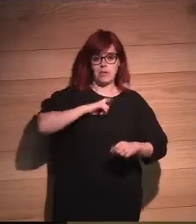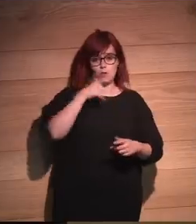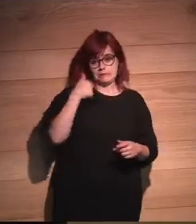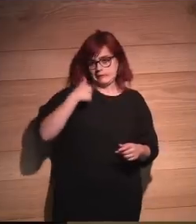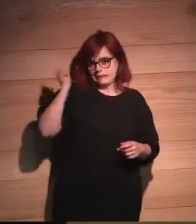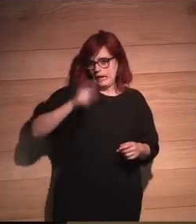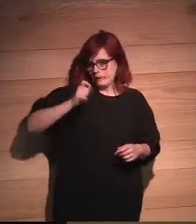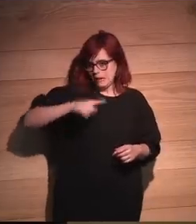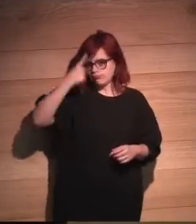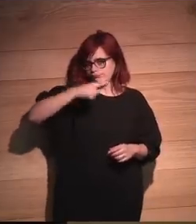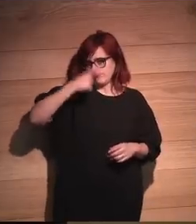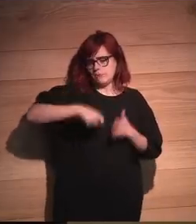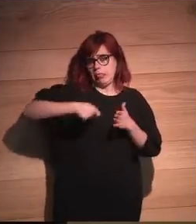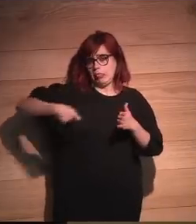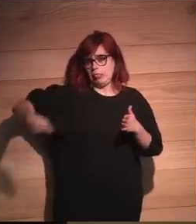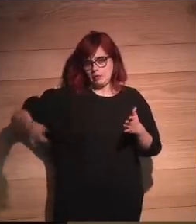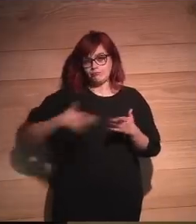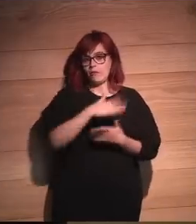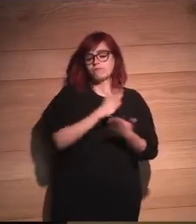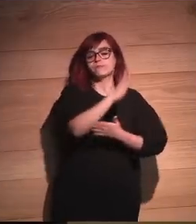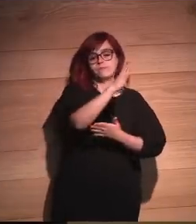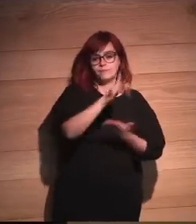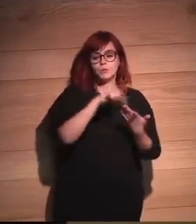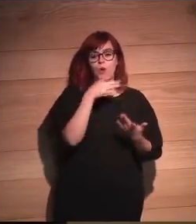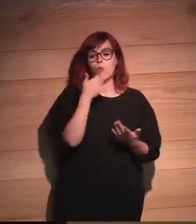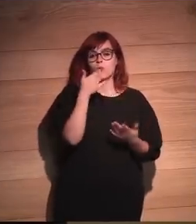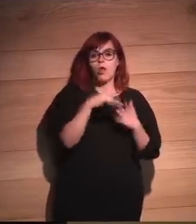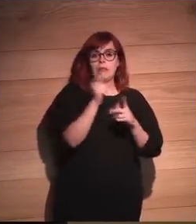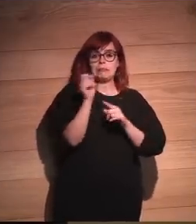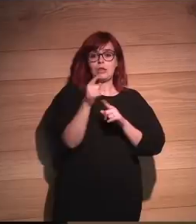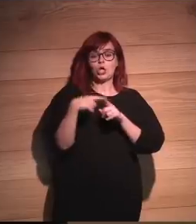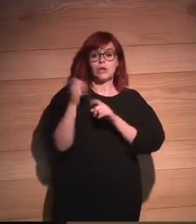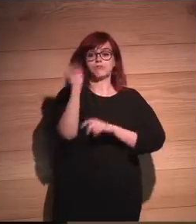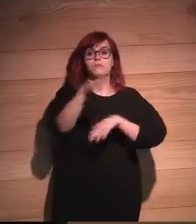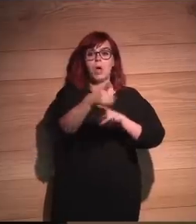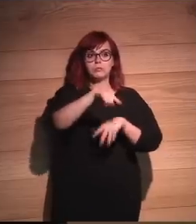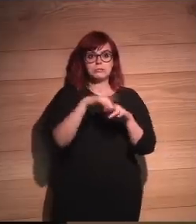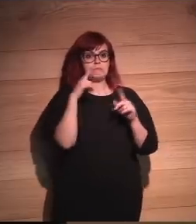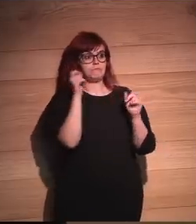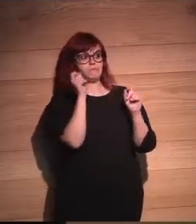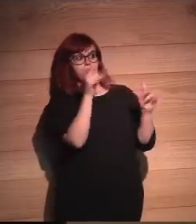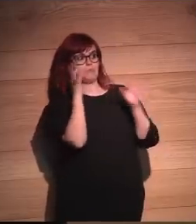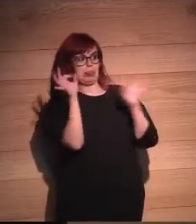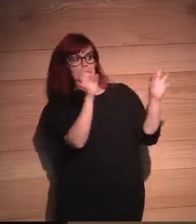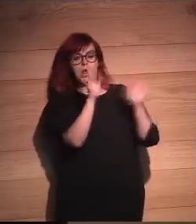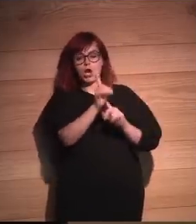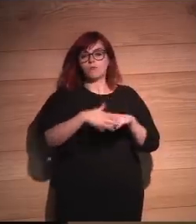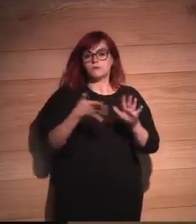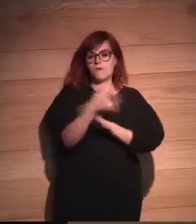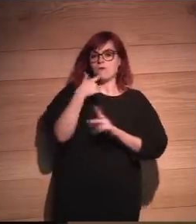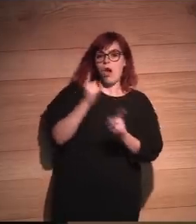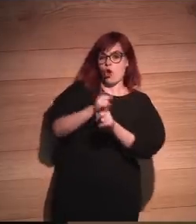tiendo a enrollarme, y si no, que me tire algo. Lo digo para que no extrañe, o sea, no es